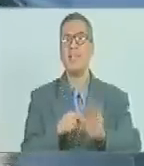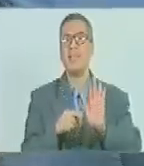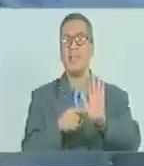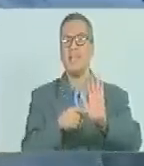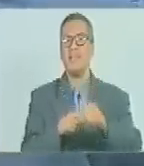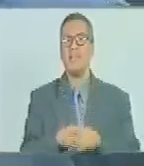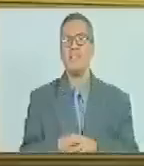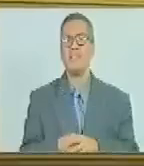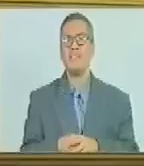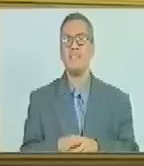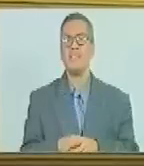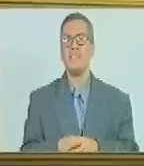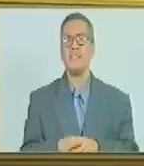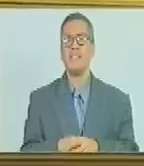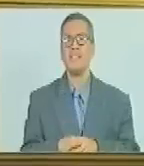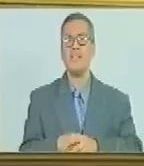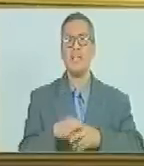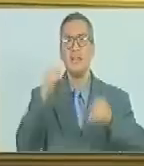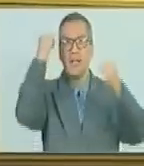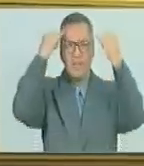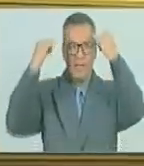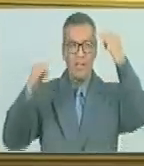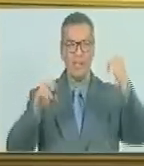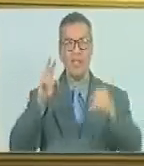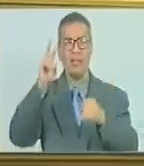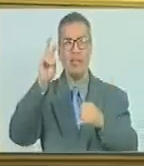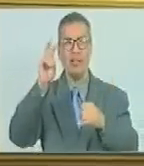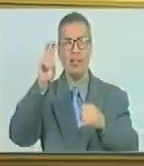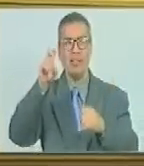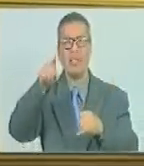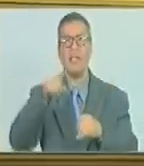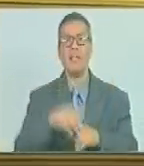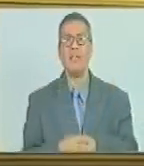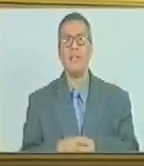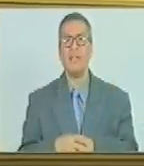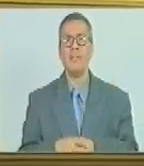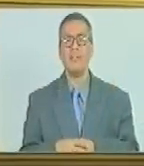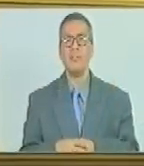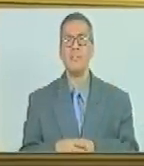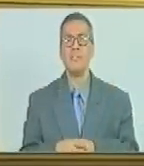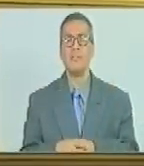¿Ves? ¿Ves que estamos inventando un nuevo género literario? La mágica irrealidad.